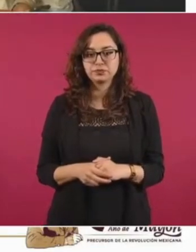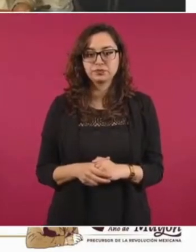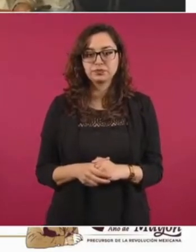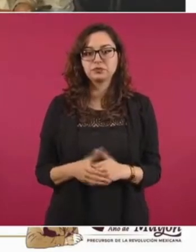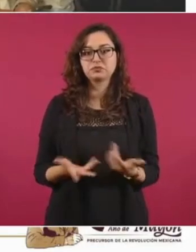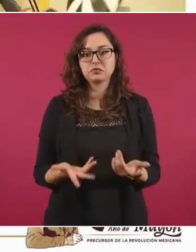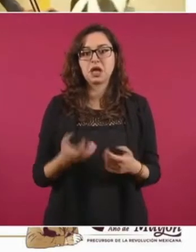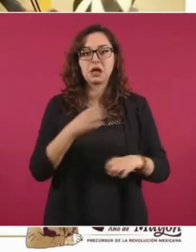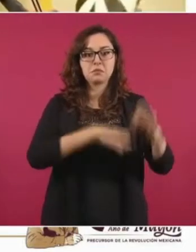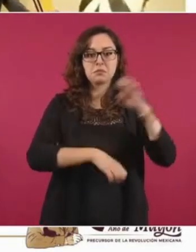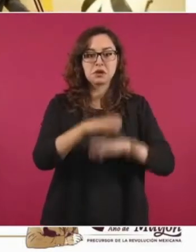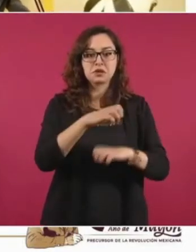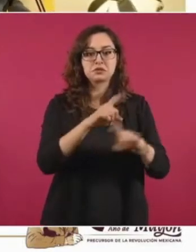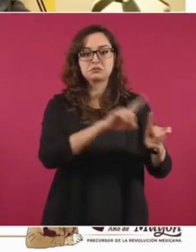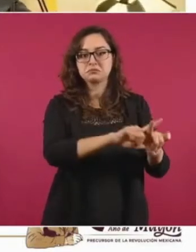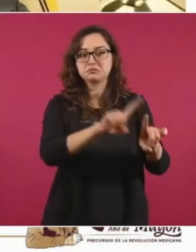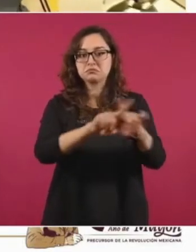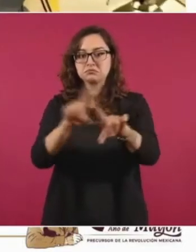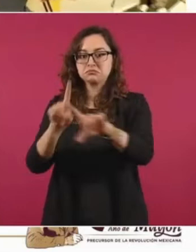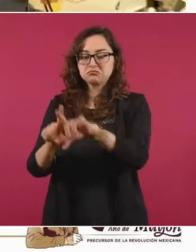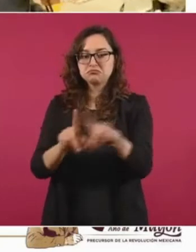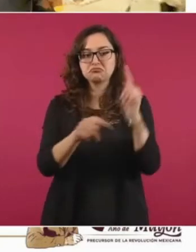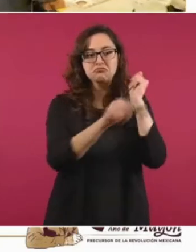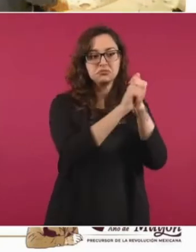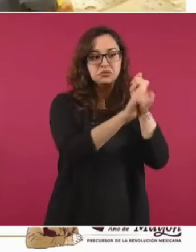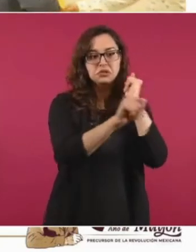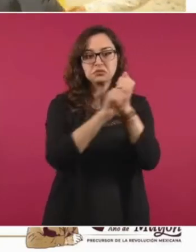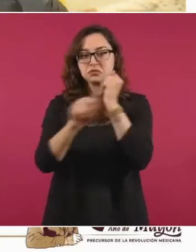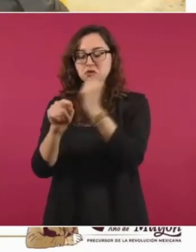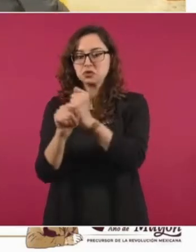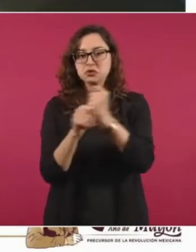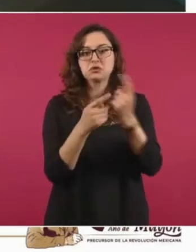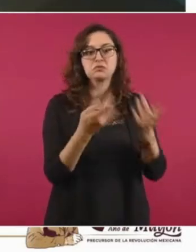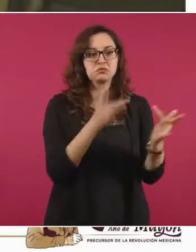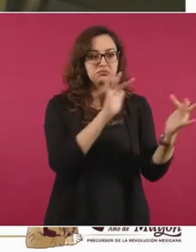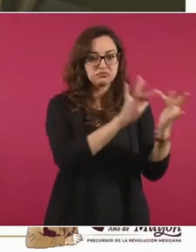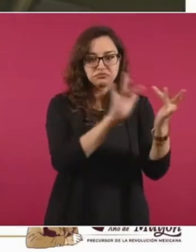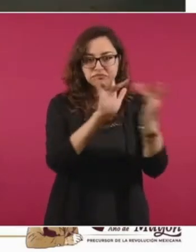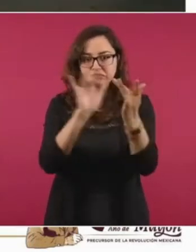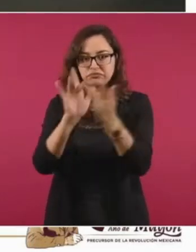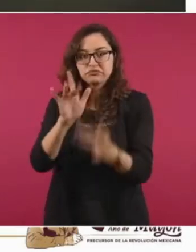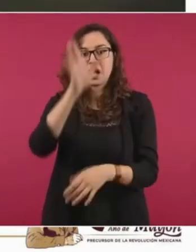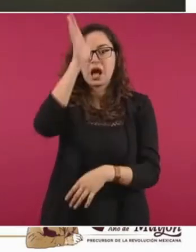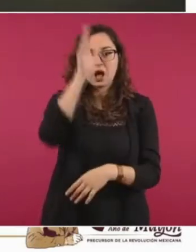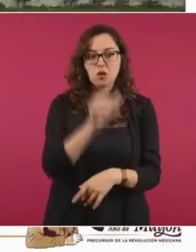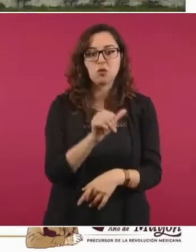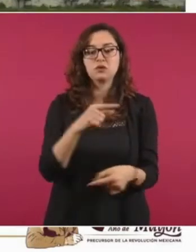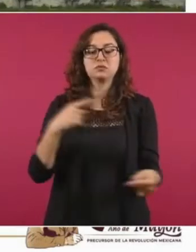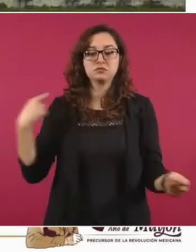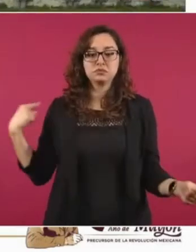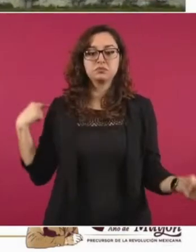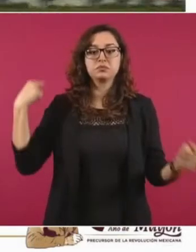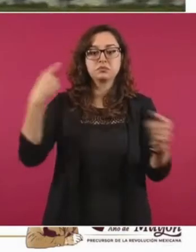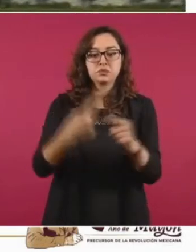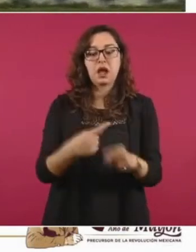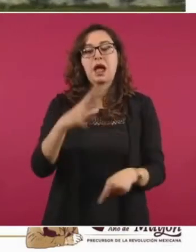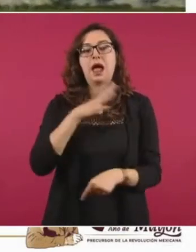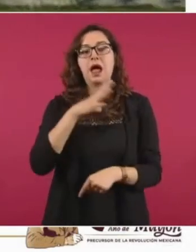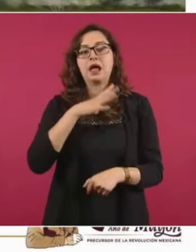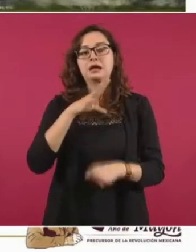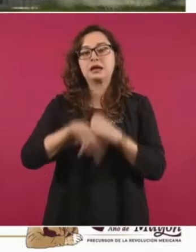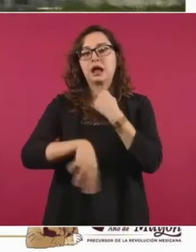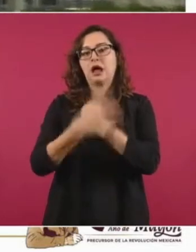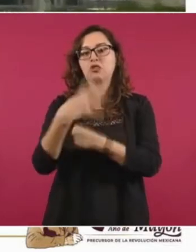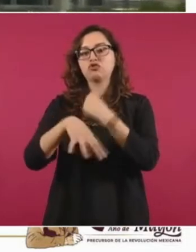con diferentes empresas de transportación terrestre, tenemos actualmente 14